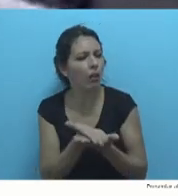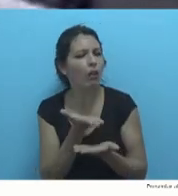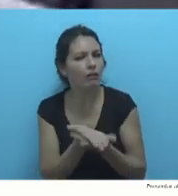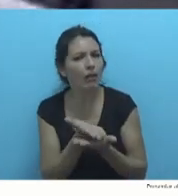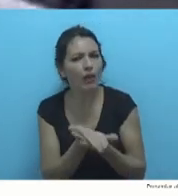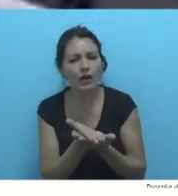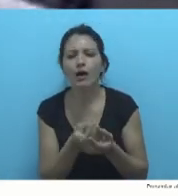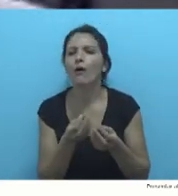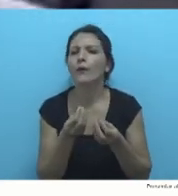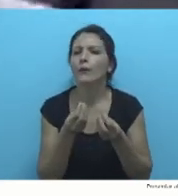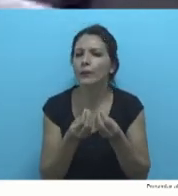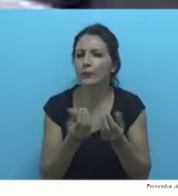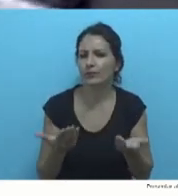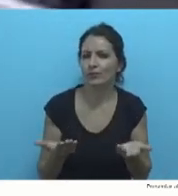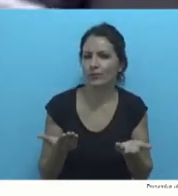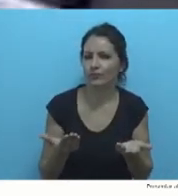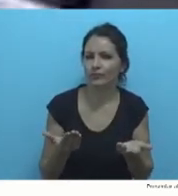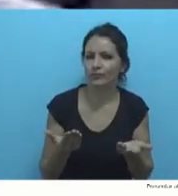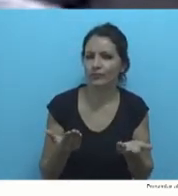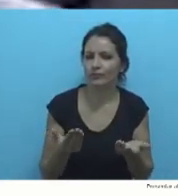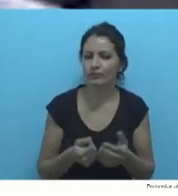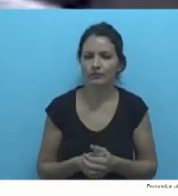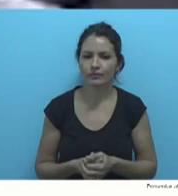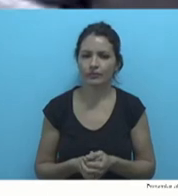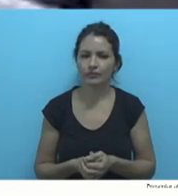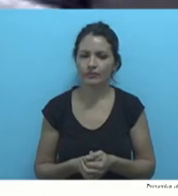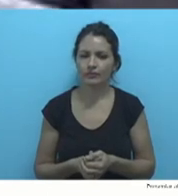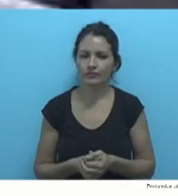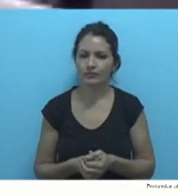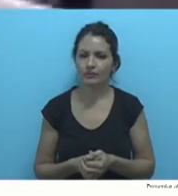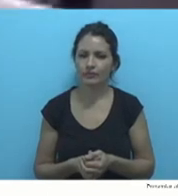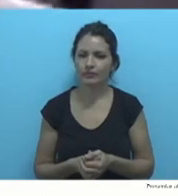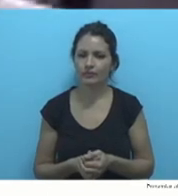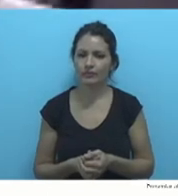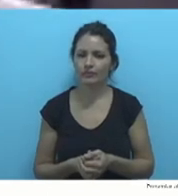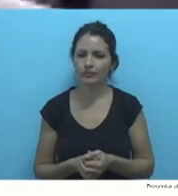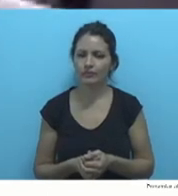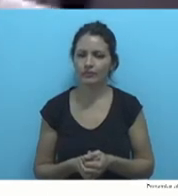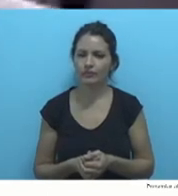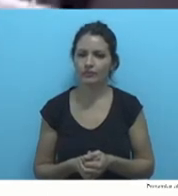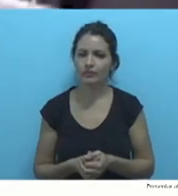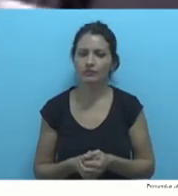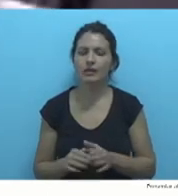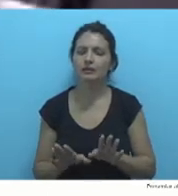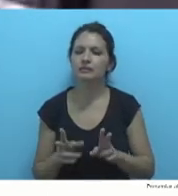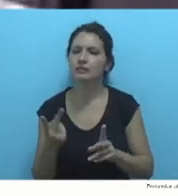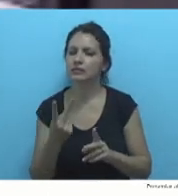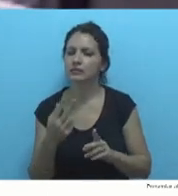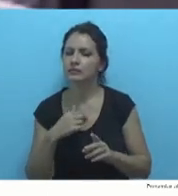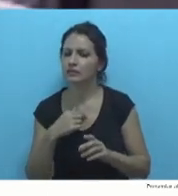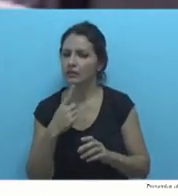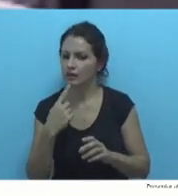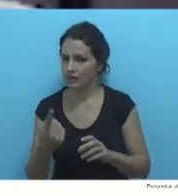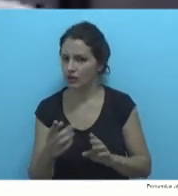los abogados de Santa Fe? Y segundo, también digo que, bueno, habrá que ver qué es lo que pasa, que San Luis, que fue después